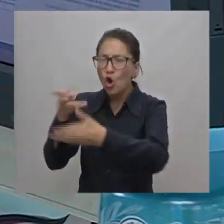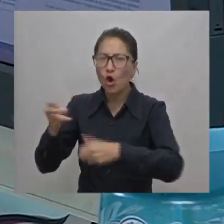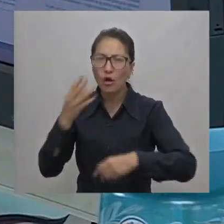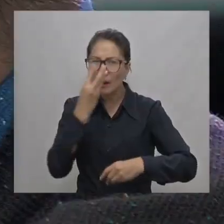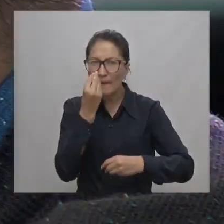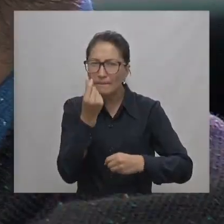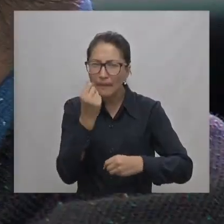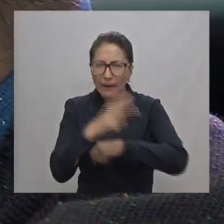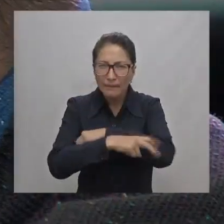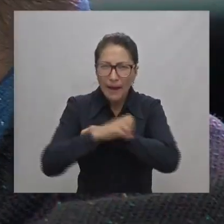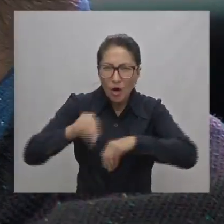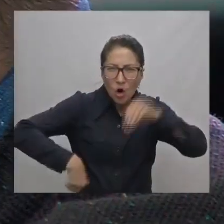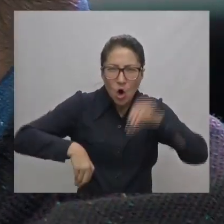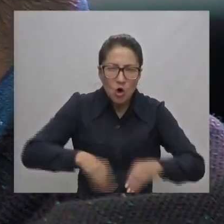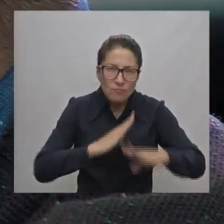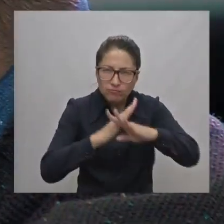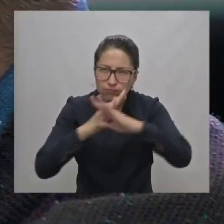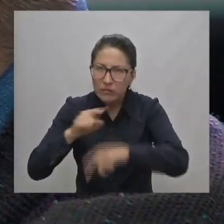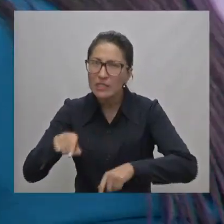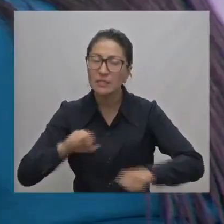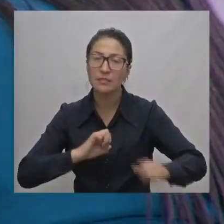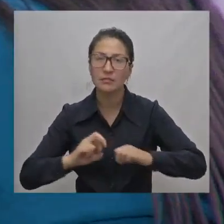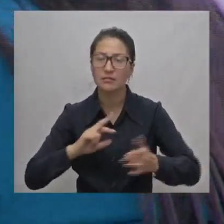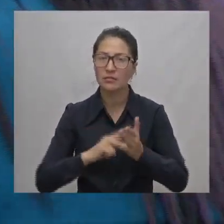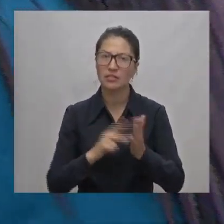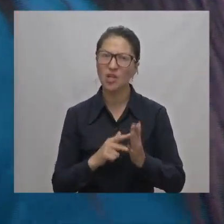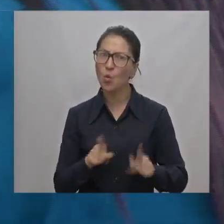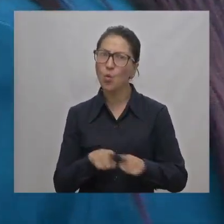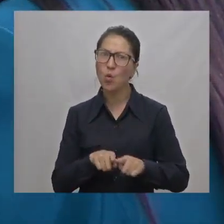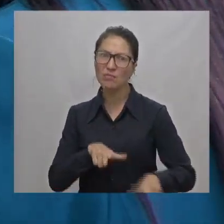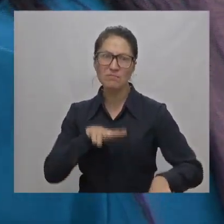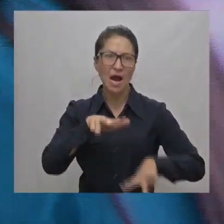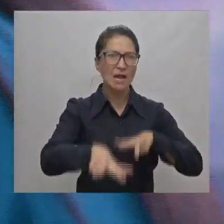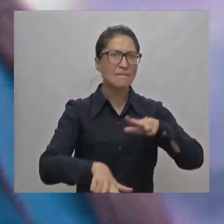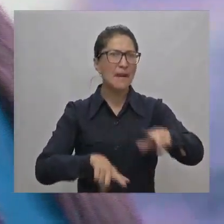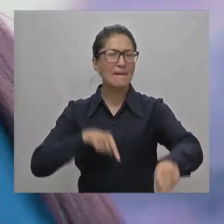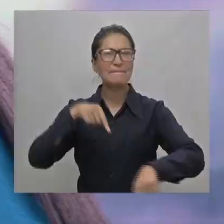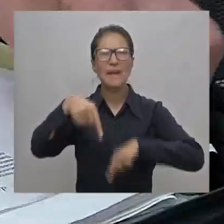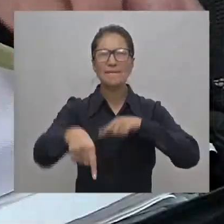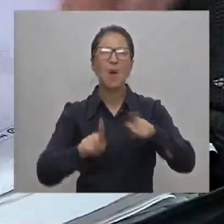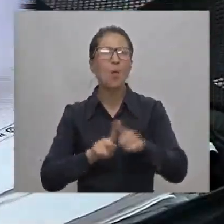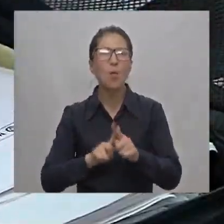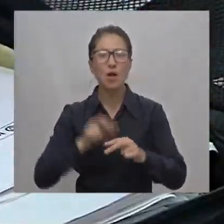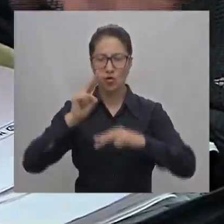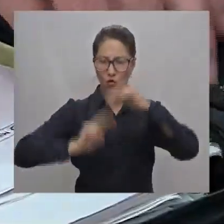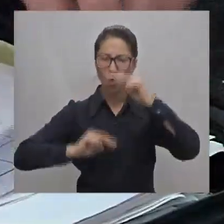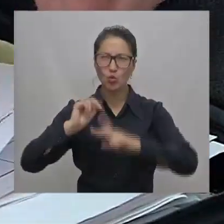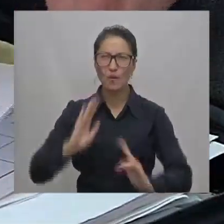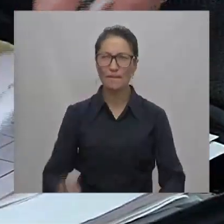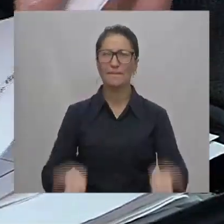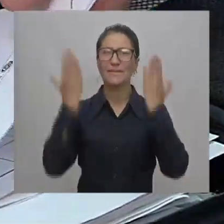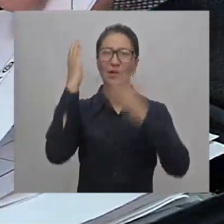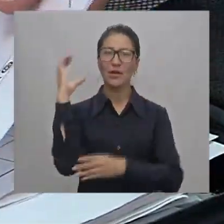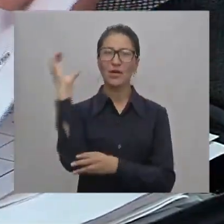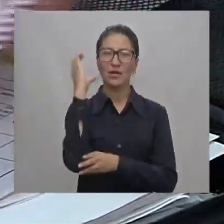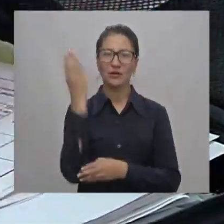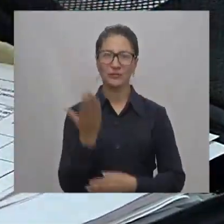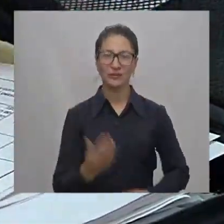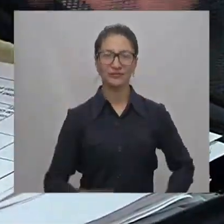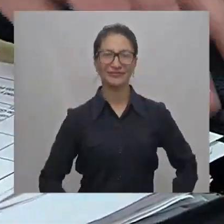la corrupción, entre otros muchos temas, la entidad sigue con paso de gigante hacia la construcción de una mejor nación.